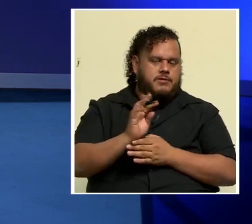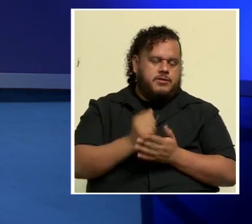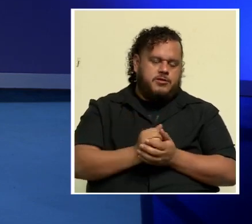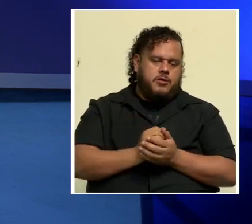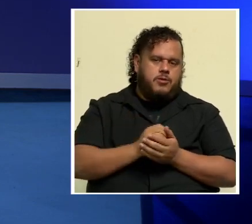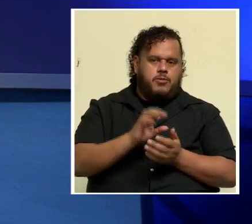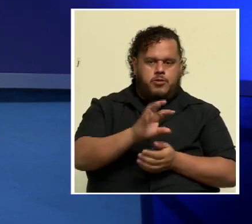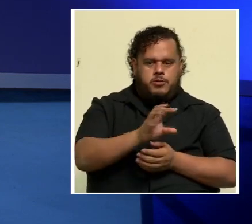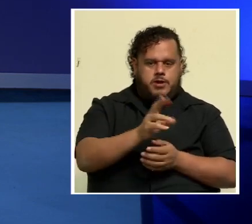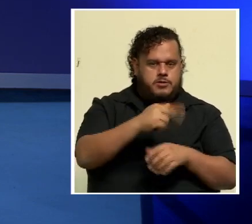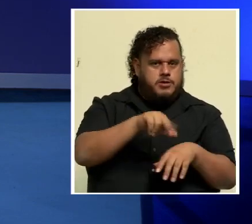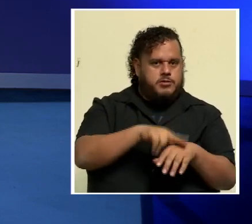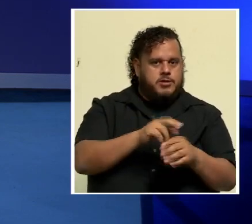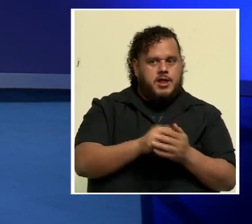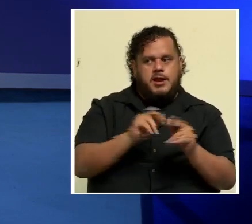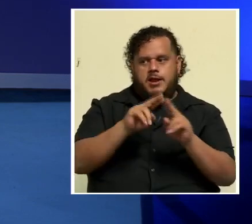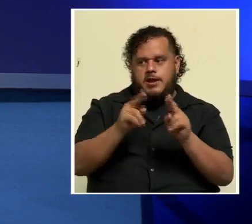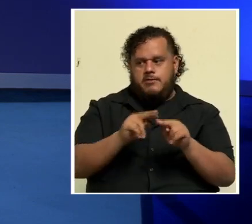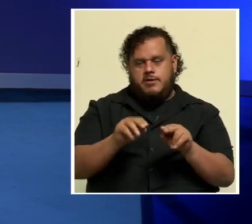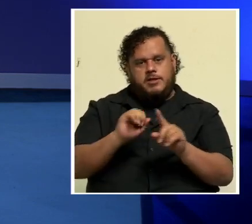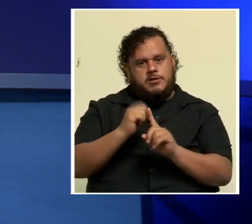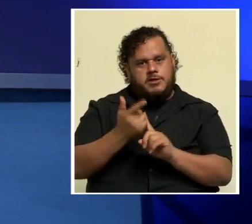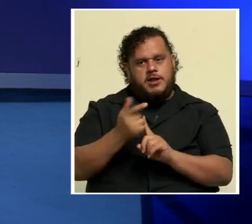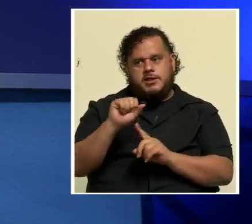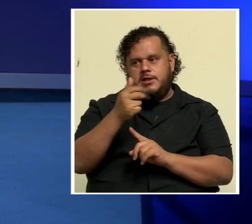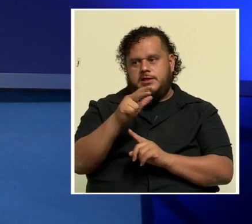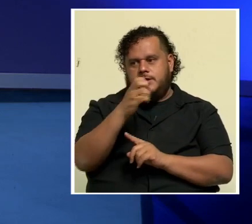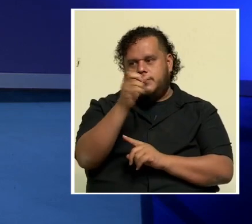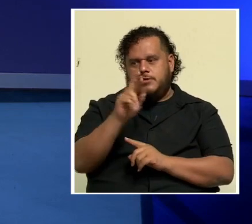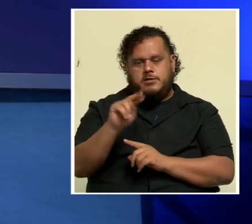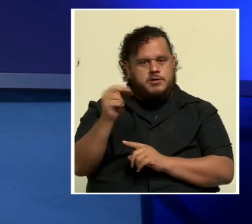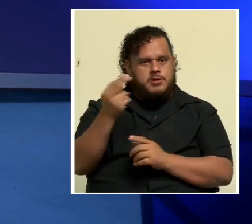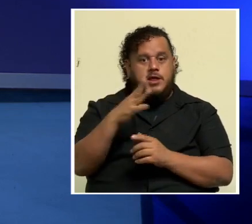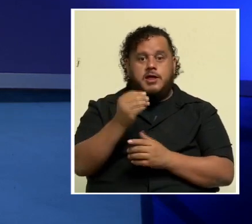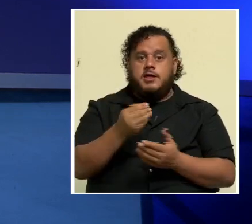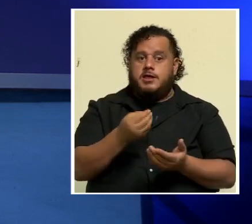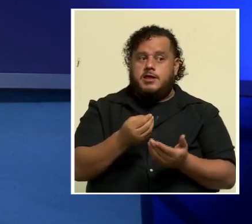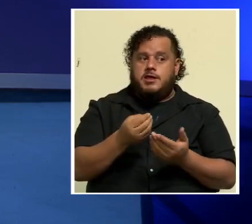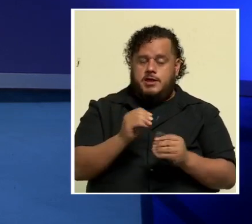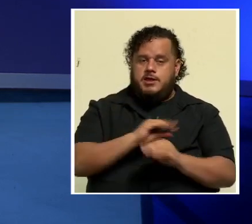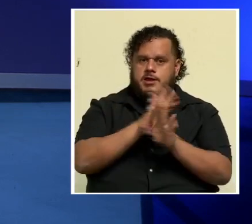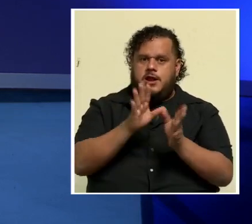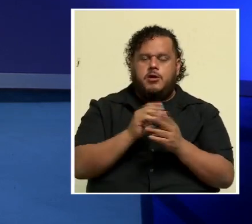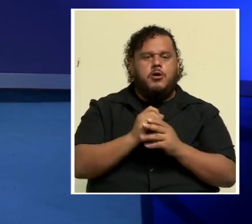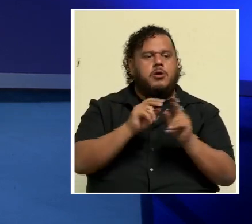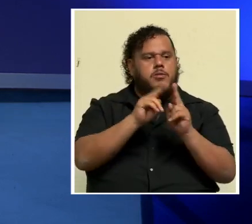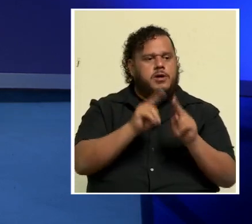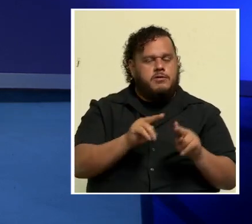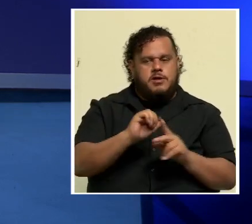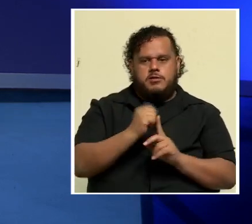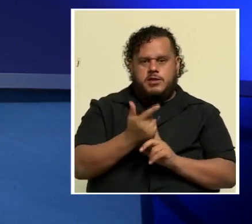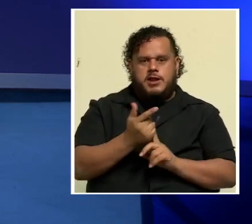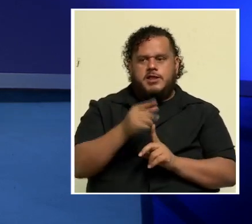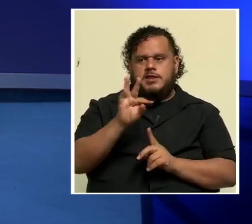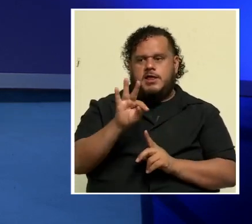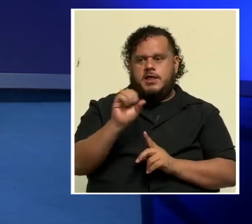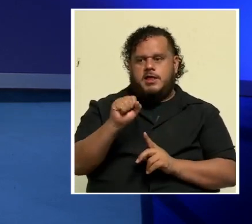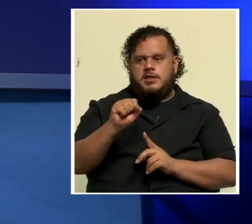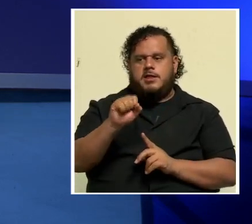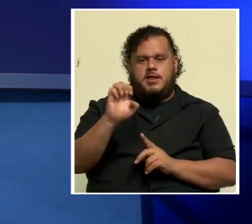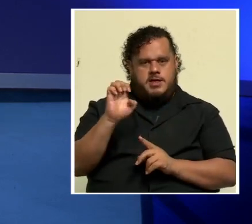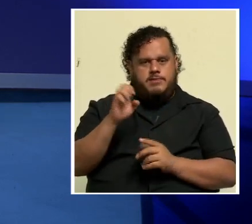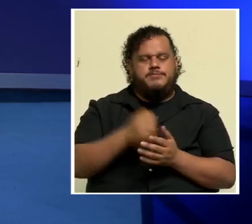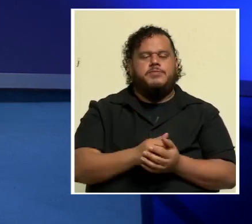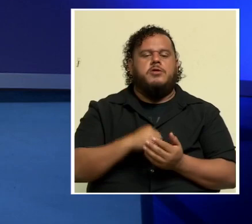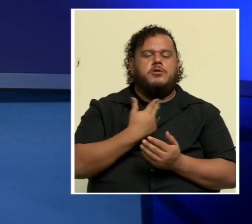Radio Nacional, por las redes sociales de 13 Costa Rica Noticias y por supuesto también por las redes sociales del Tribunal Supremo de